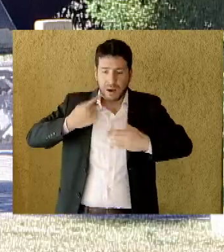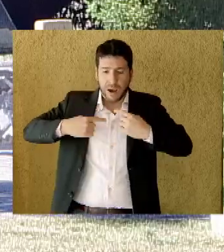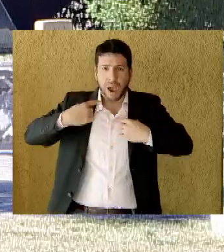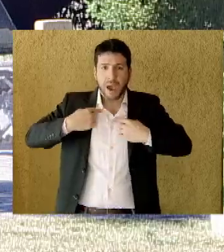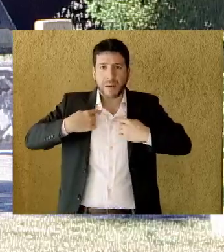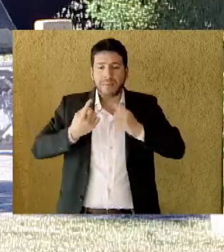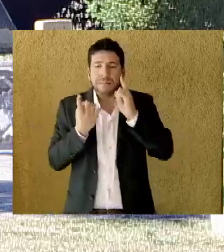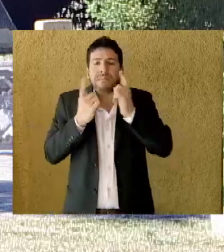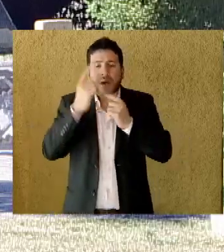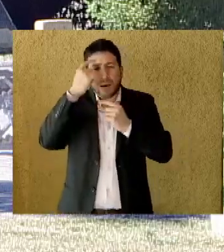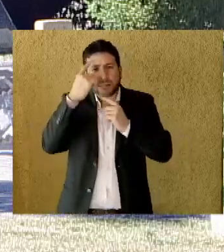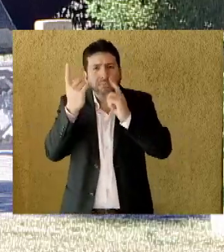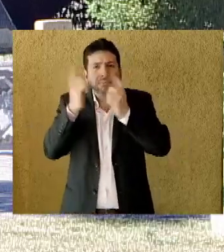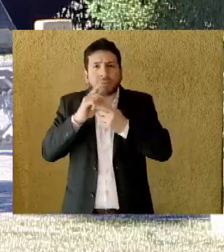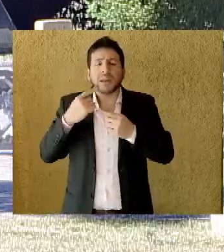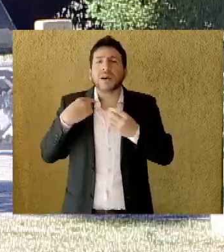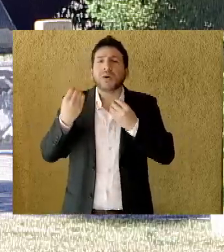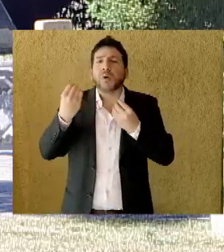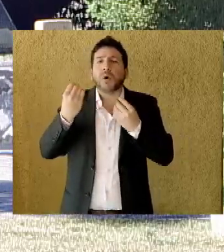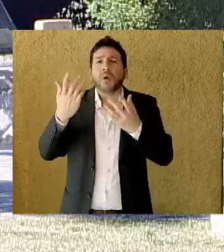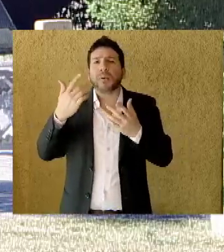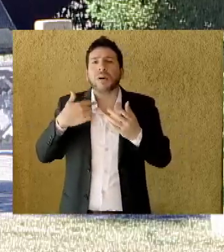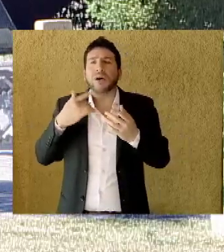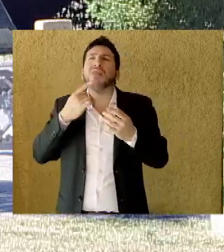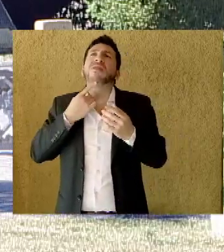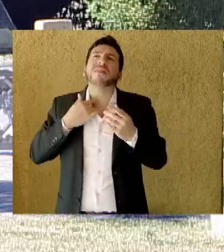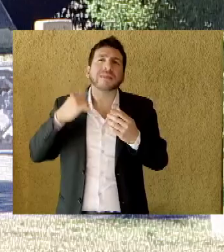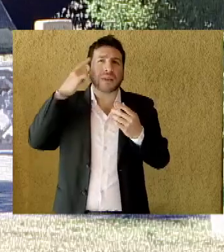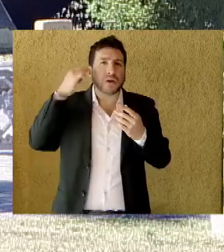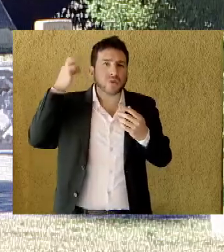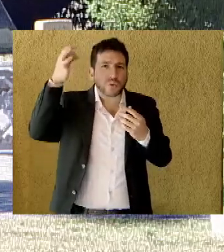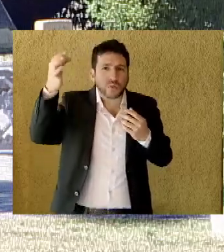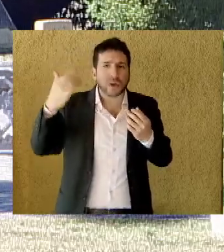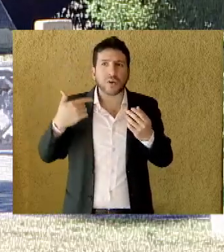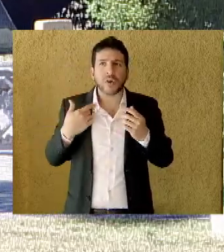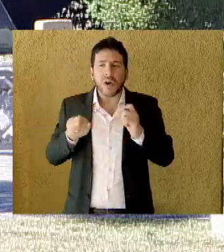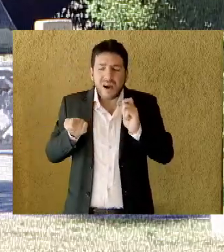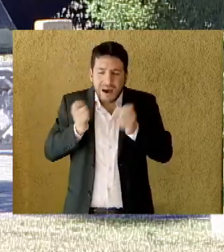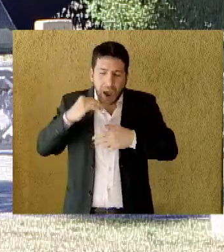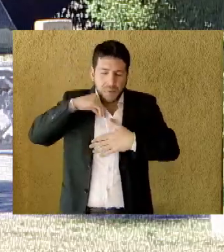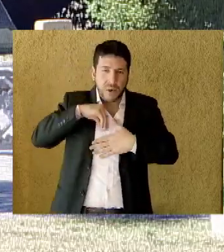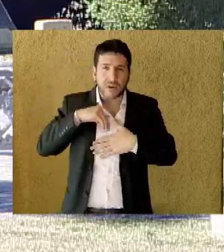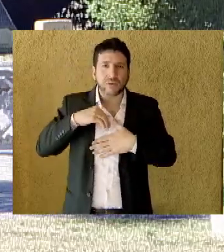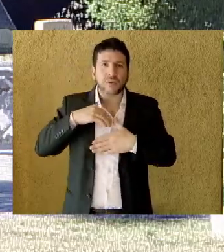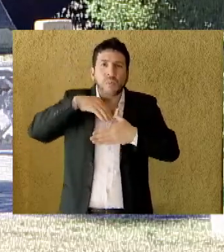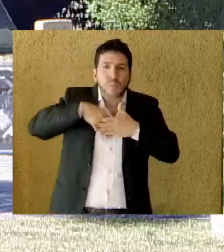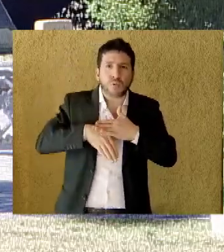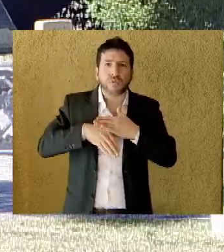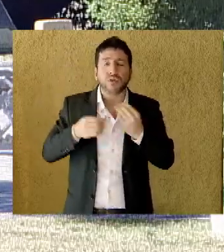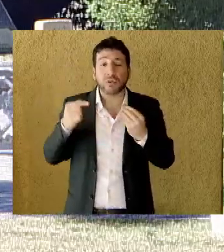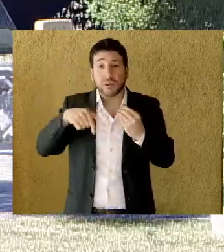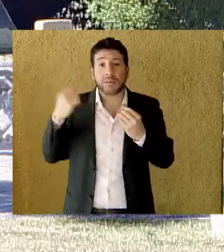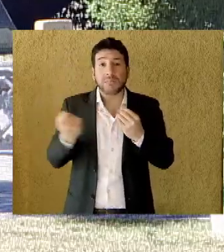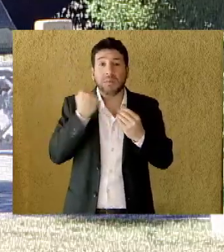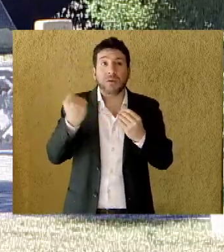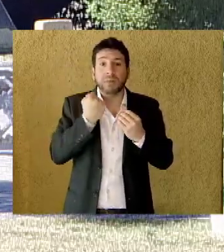a nuestras prioridades, en cuanto a nuestras búsquedas y nuestros deseos. Quizás un cambio un poco más profundo. Bueno, ¿por qué no aprovechar también este momento